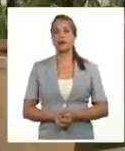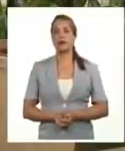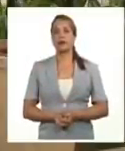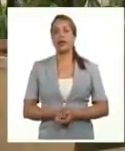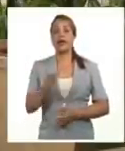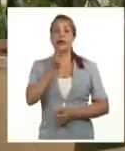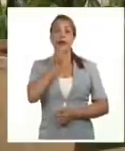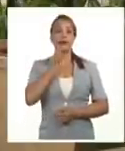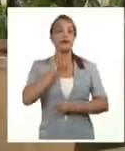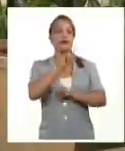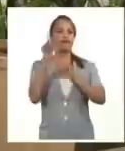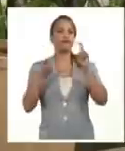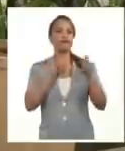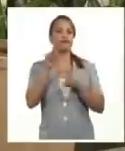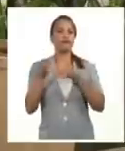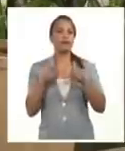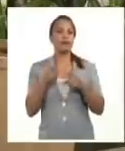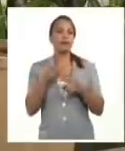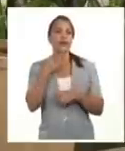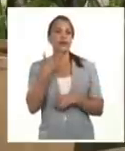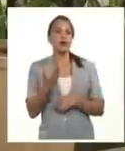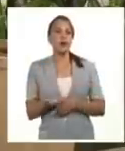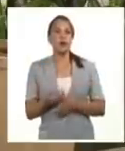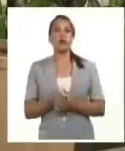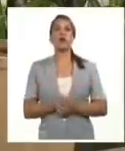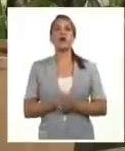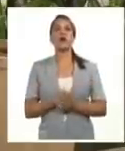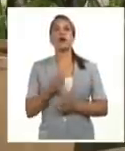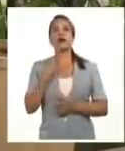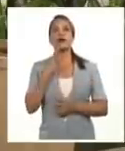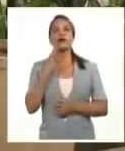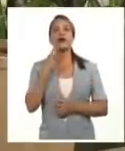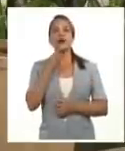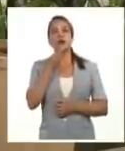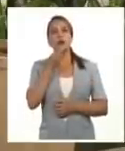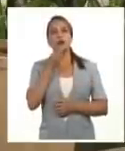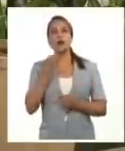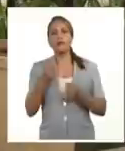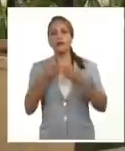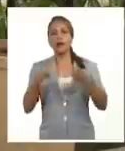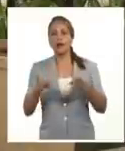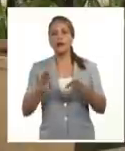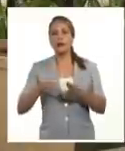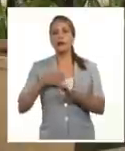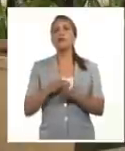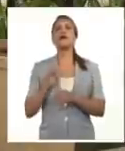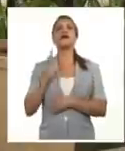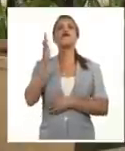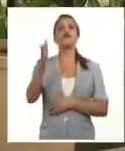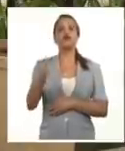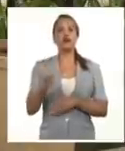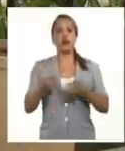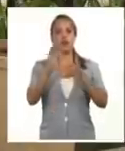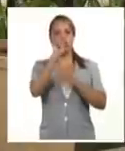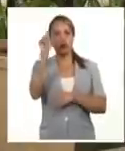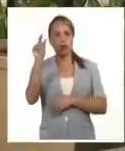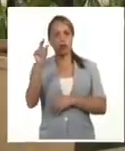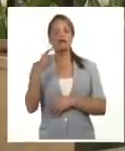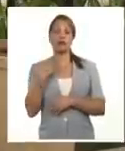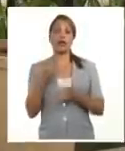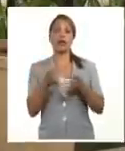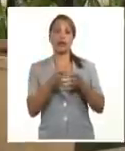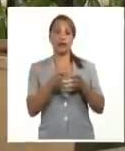esta actualización acerca de la posible reapertura en un futuro del Hotel Saratoga, el vocero del Grupo de Turismo Gaviota,